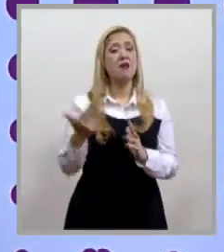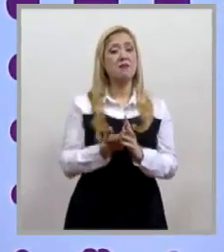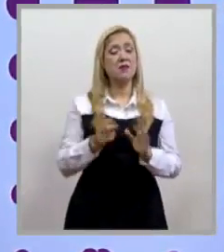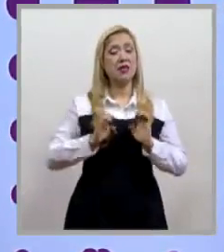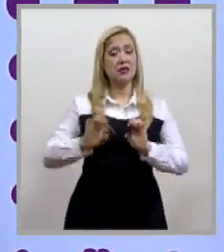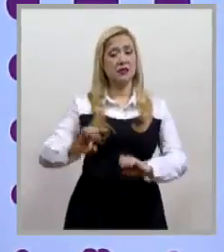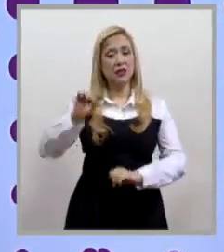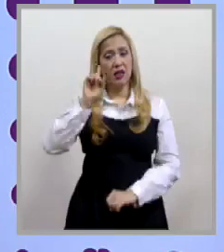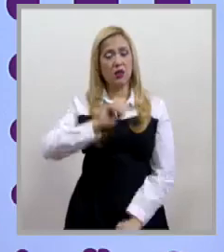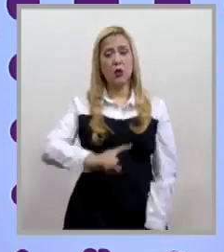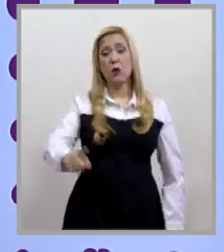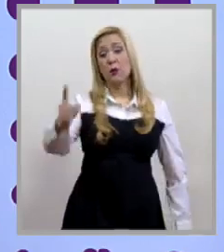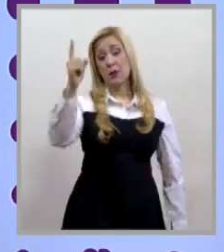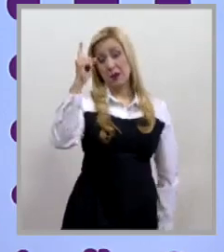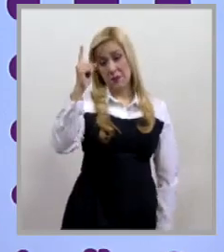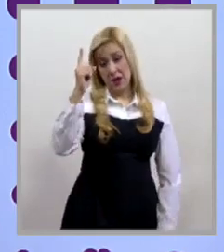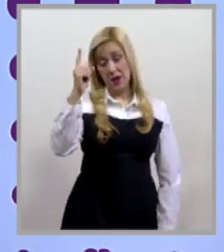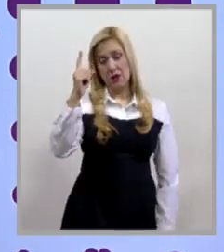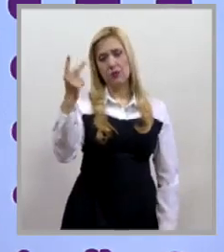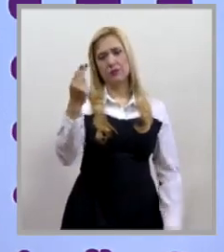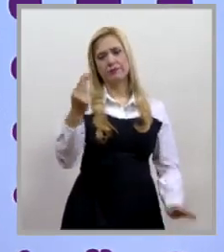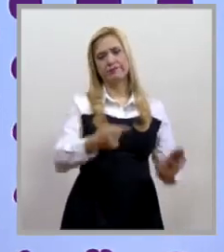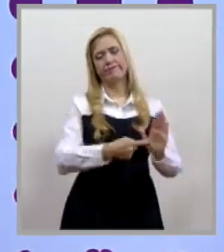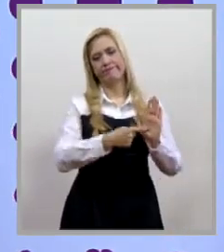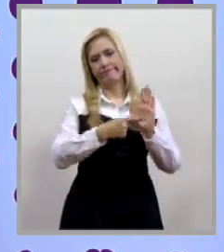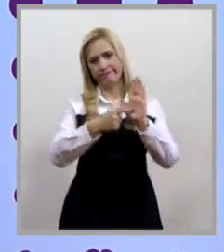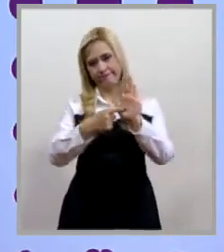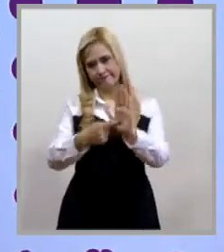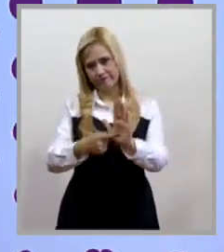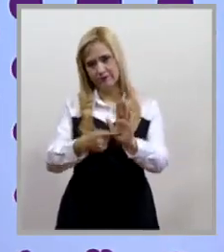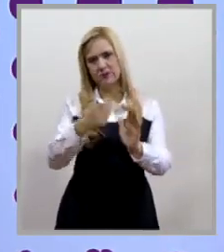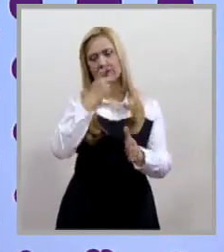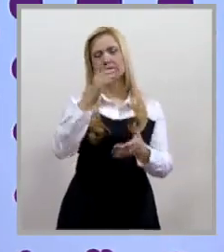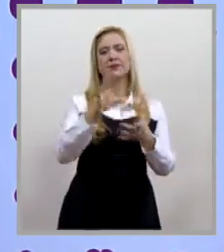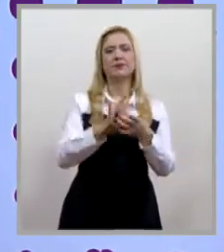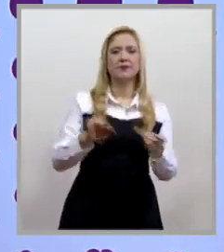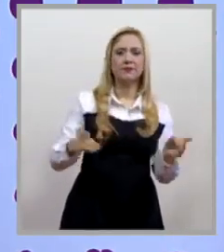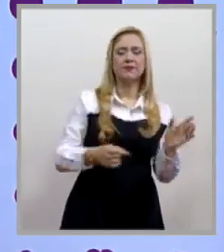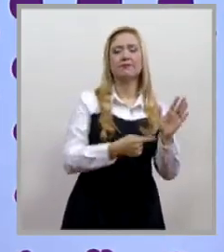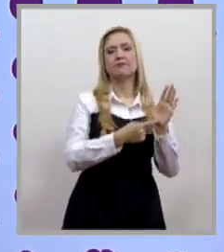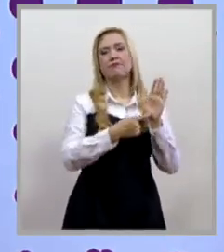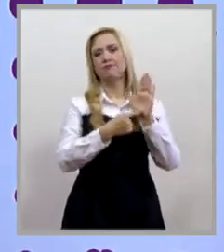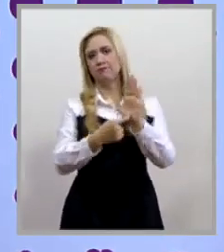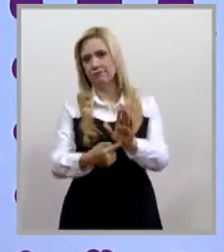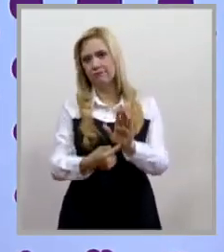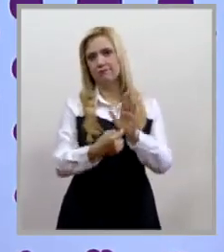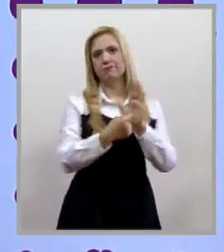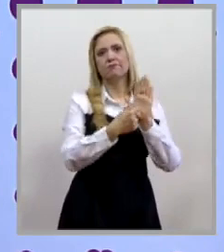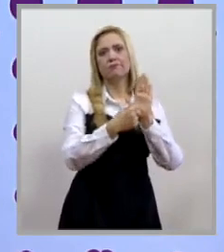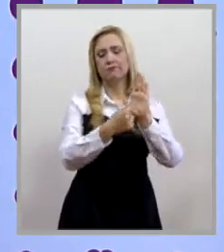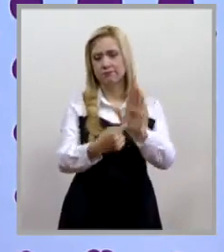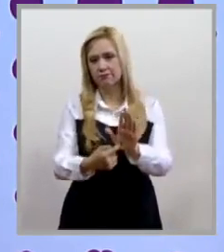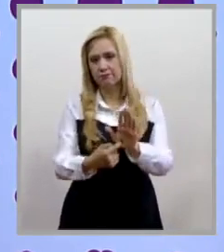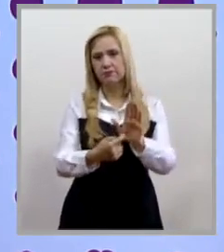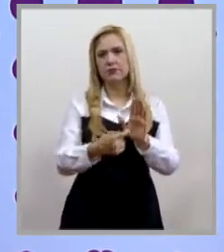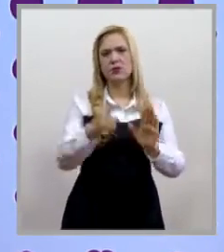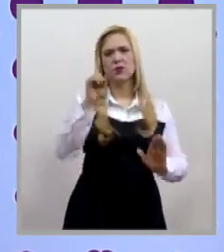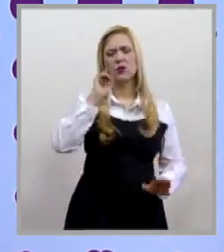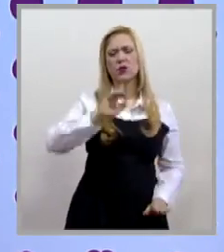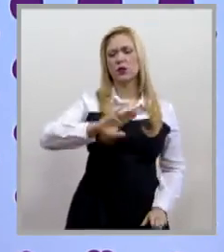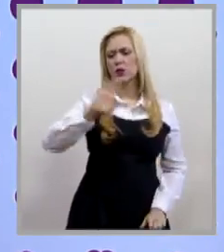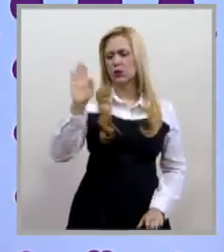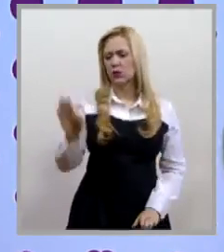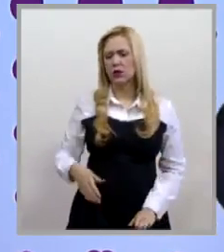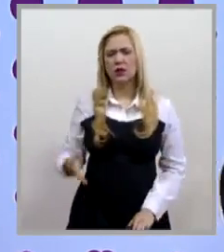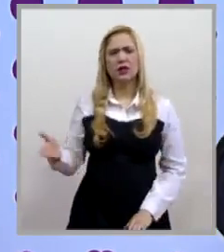específicamente, primero, para visibilizarlo. Se ha hablado aquí ya de visibilizarlo. O sea, estamos hablando de la muerte de una mujer. ¿Por